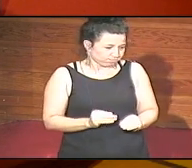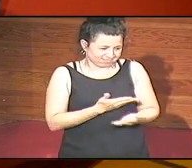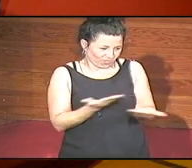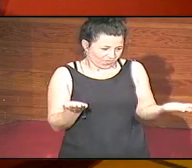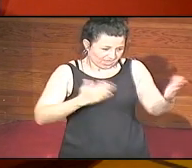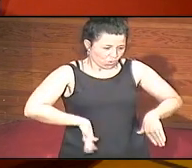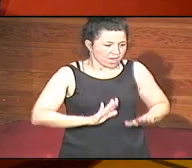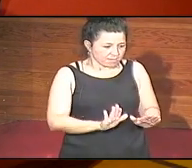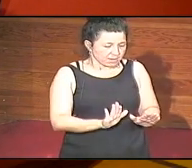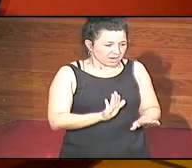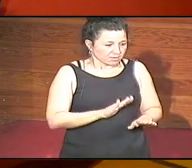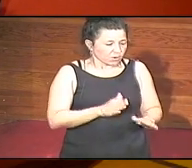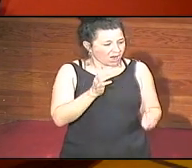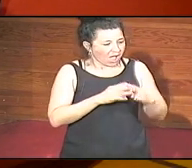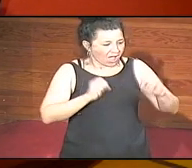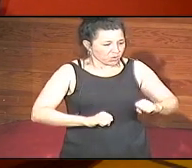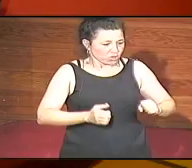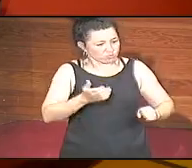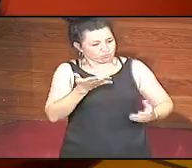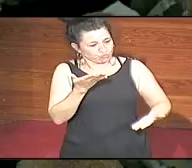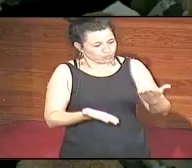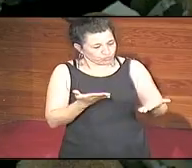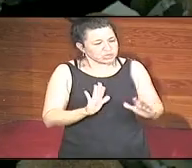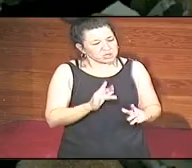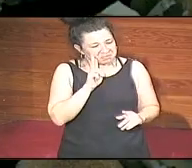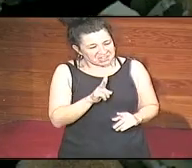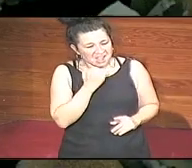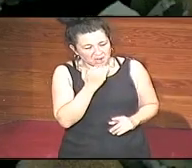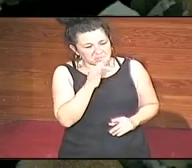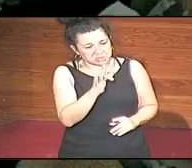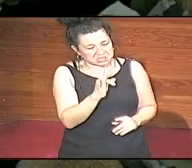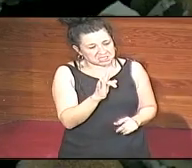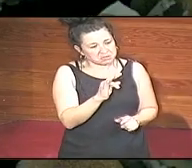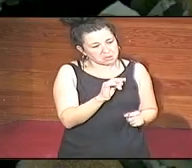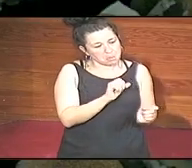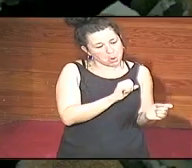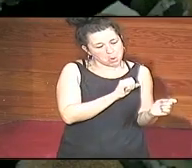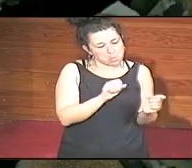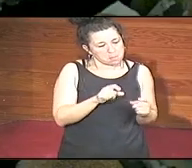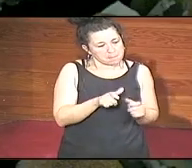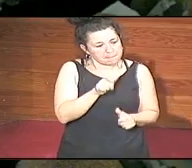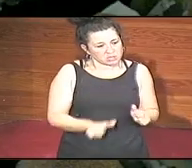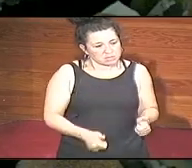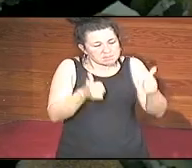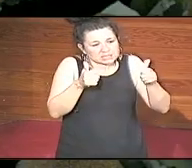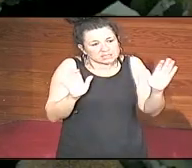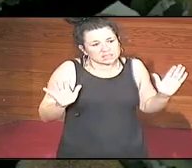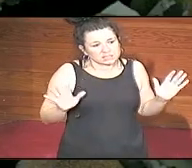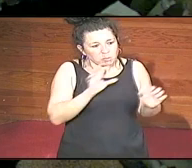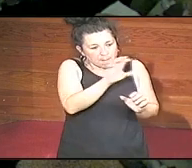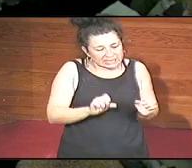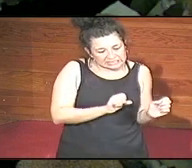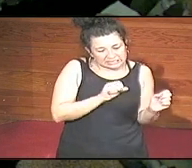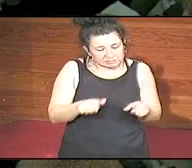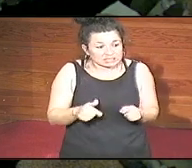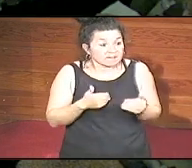pero sí que sí que veo que lo ven como algo positivo el que haya más más actores a ver no sé no sé cómo